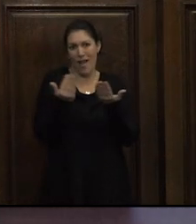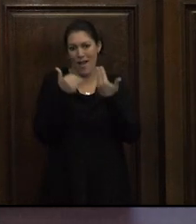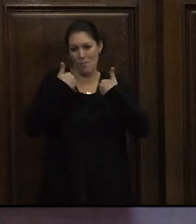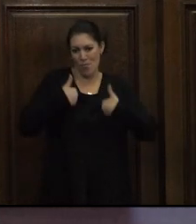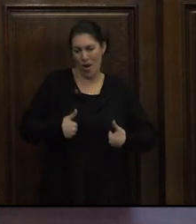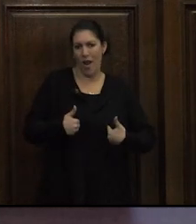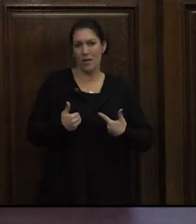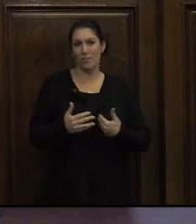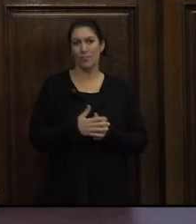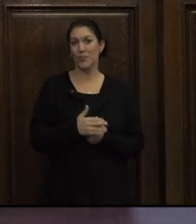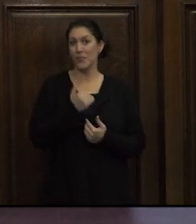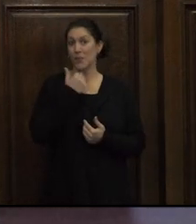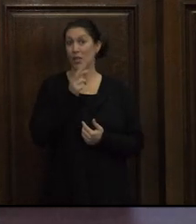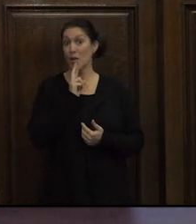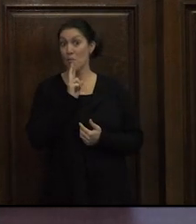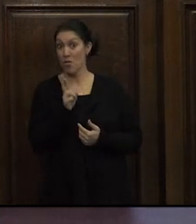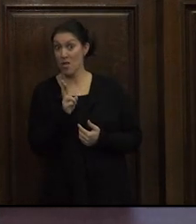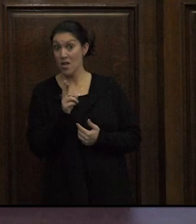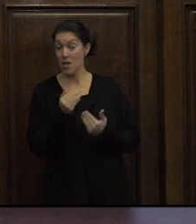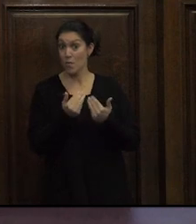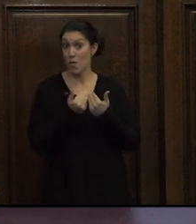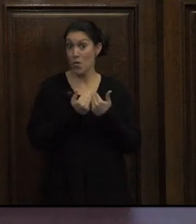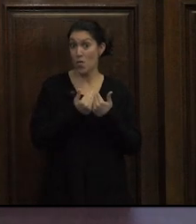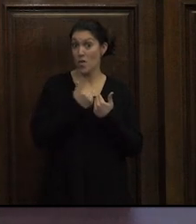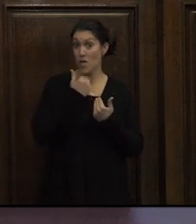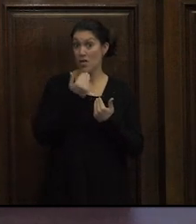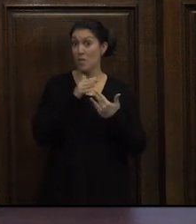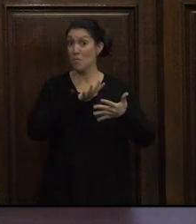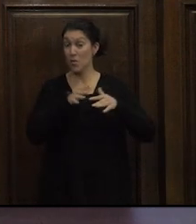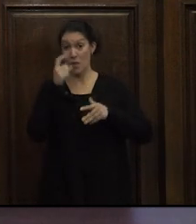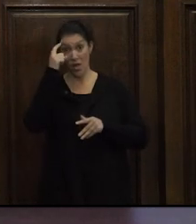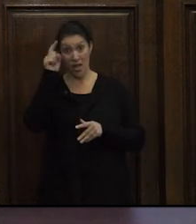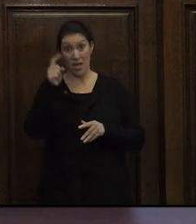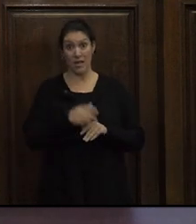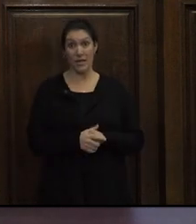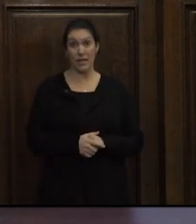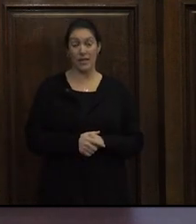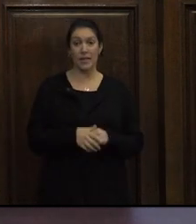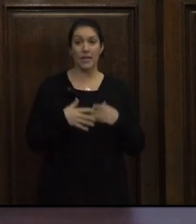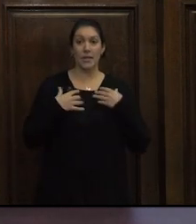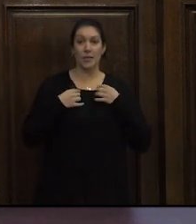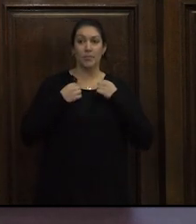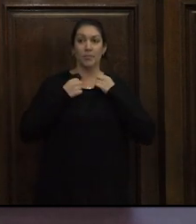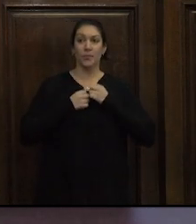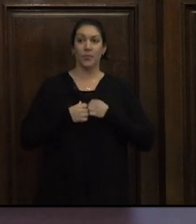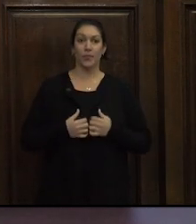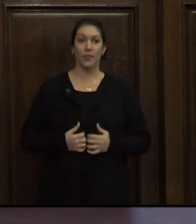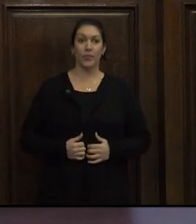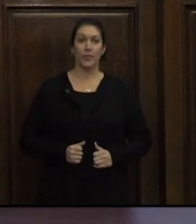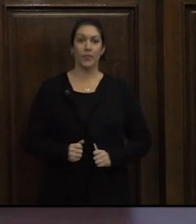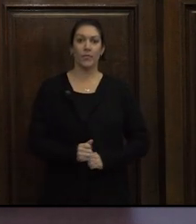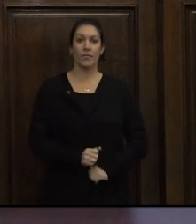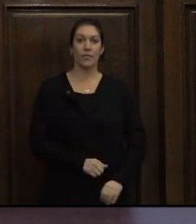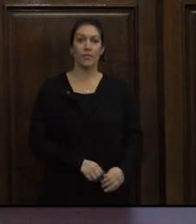reconfigurado. No sé si responde a tu pregunta, pero esa es más o menos la idea, ¿sí?